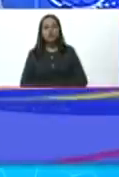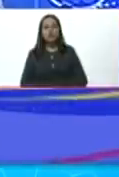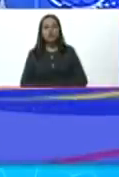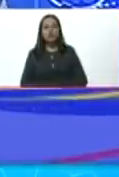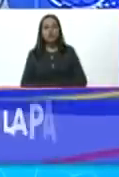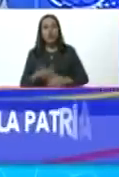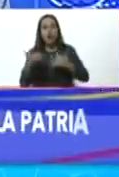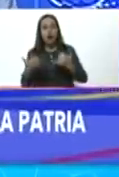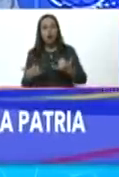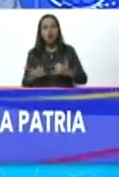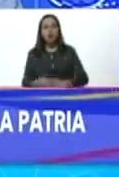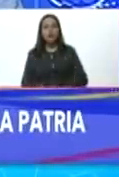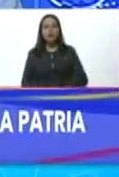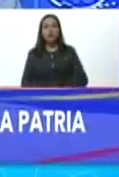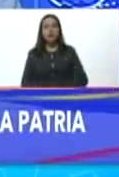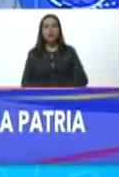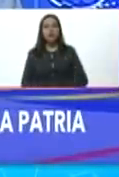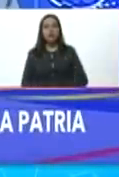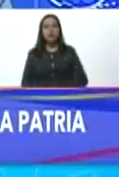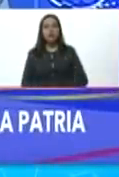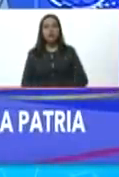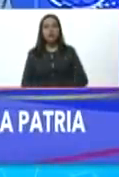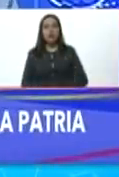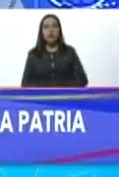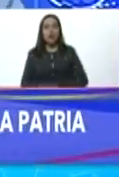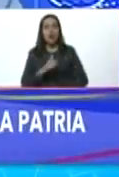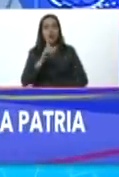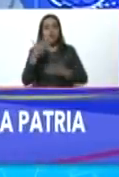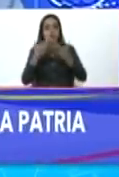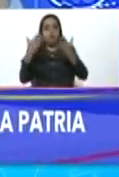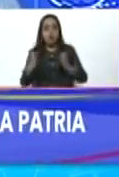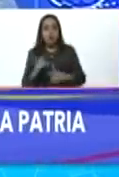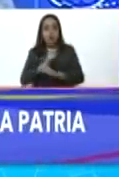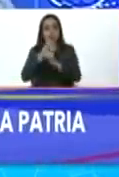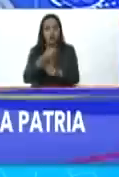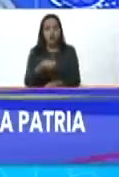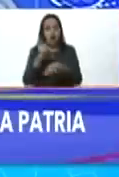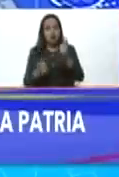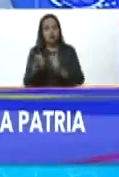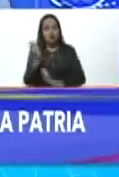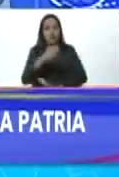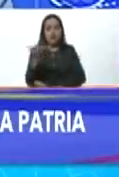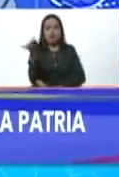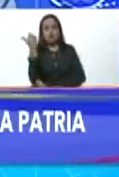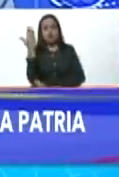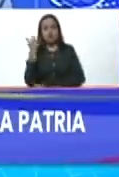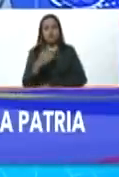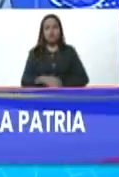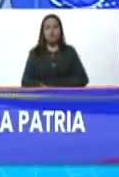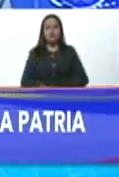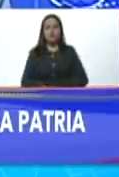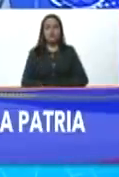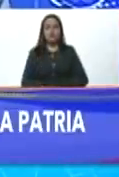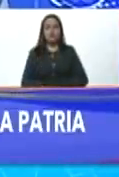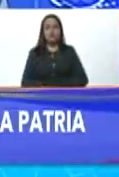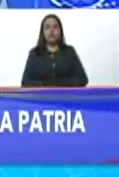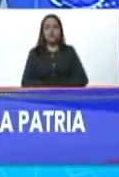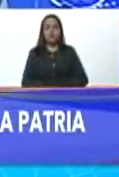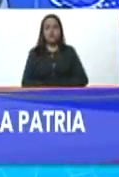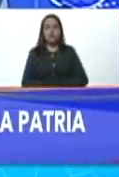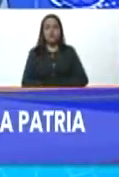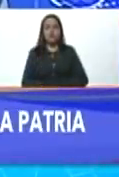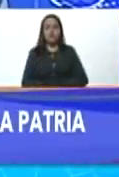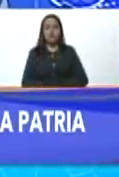aquí a una de las ahijadas que se graduó hace unos meses atrás, Winney del